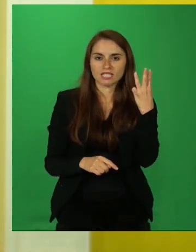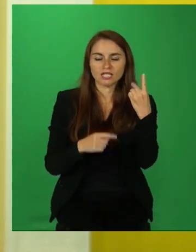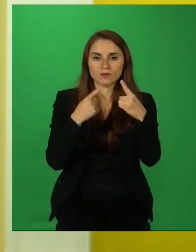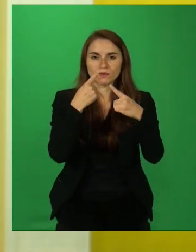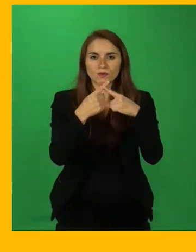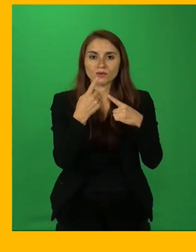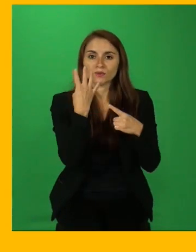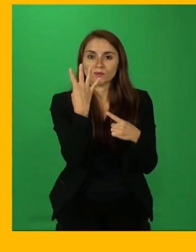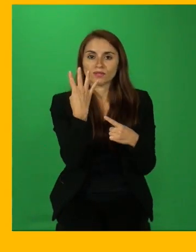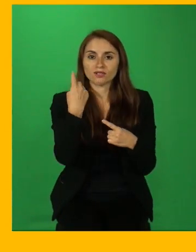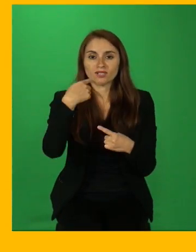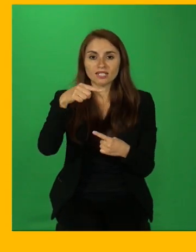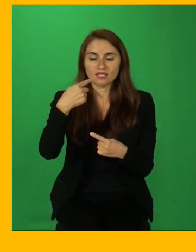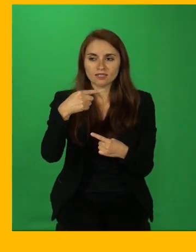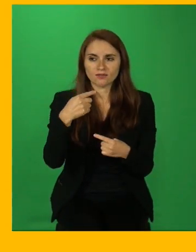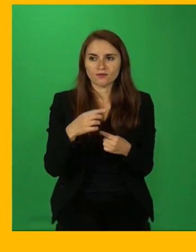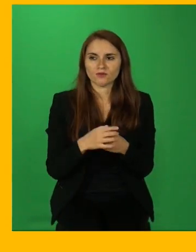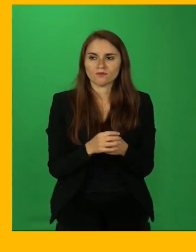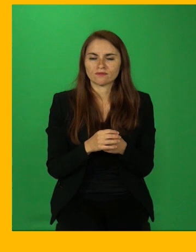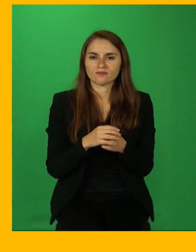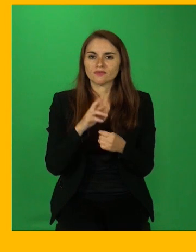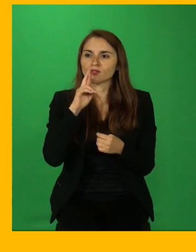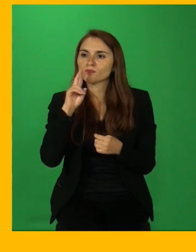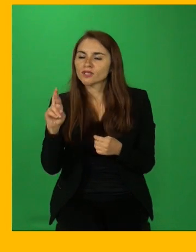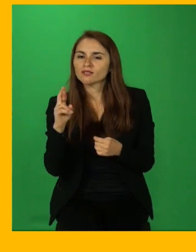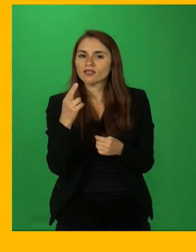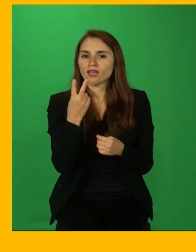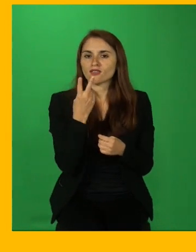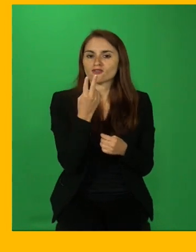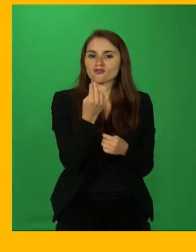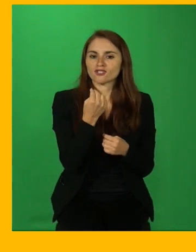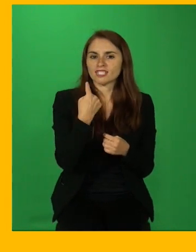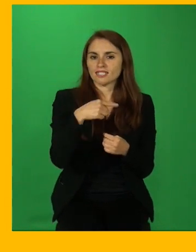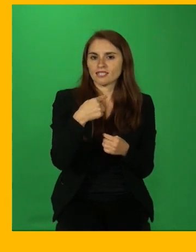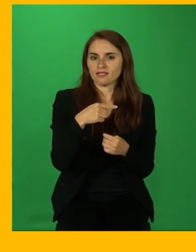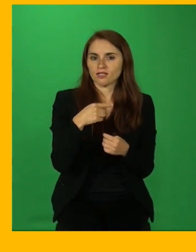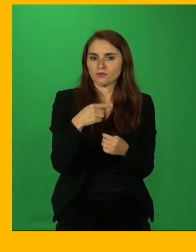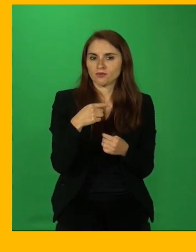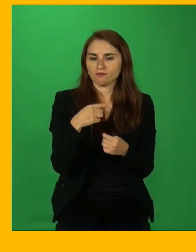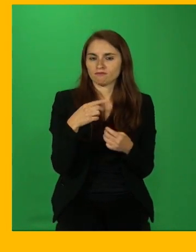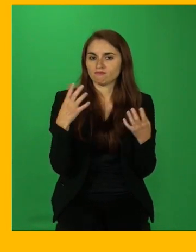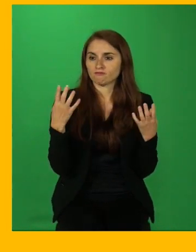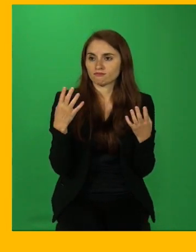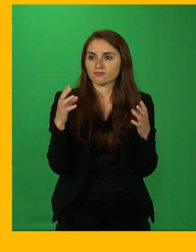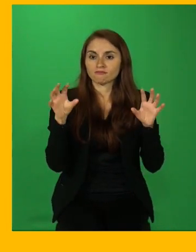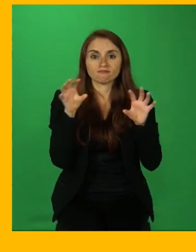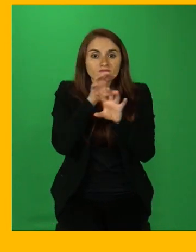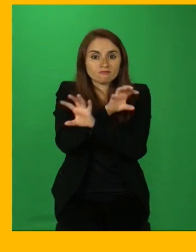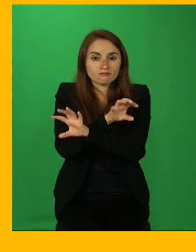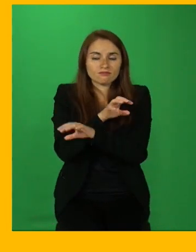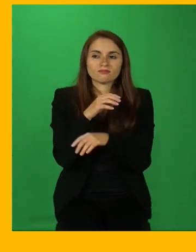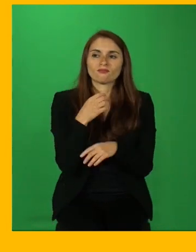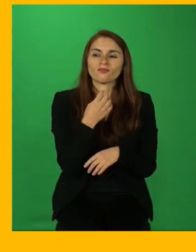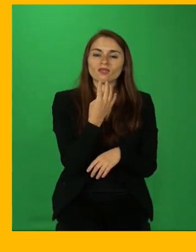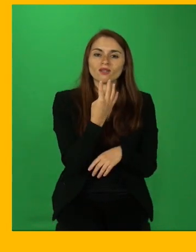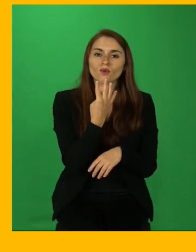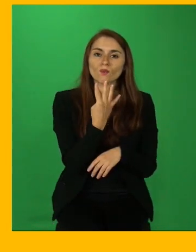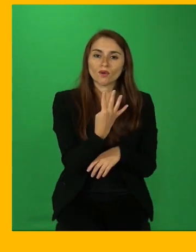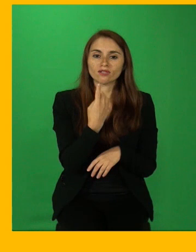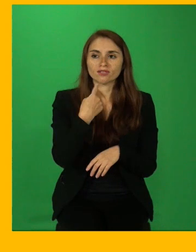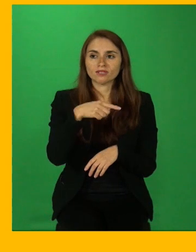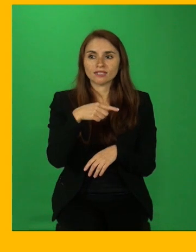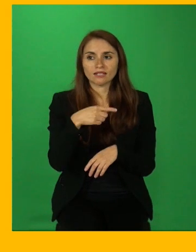negativos 12 negativo y tenemos 4 negativo por 3